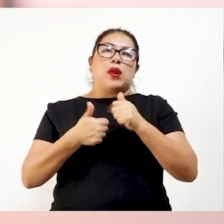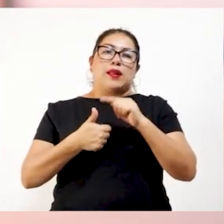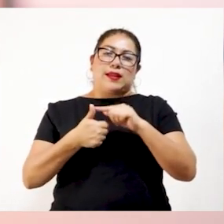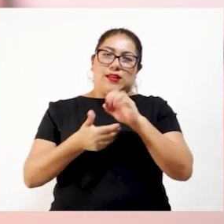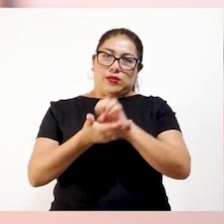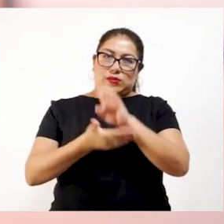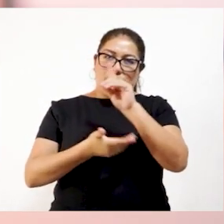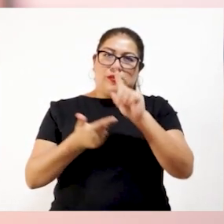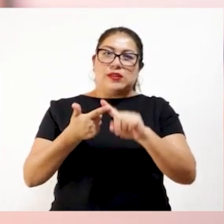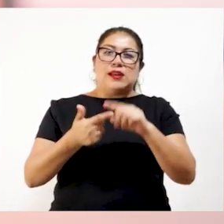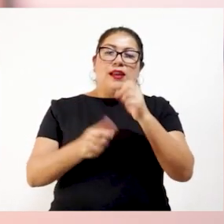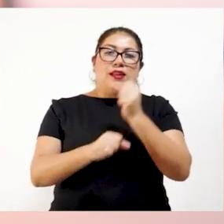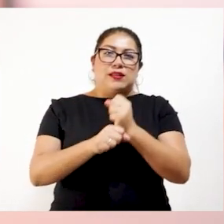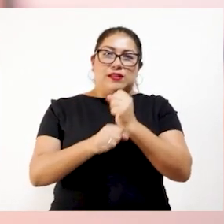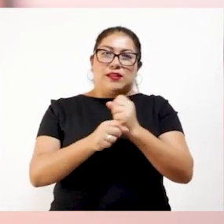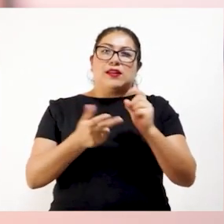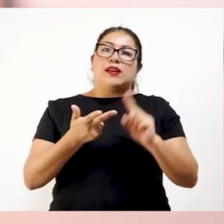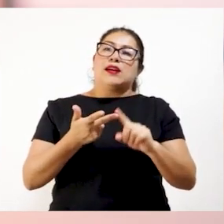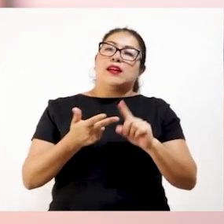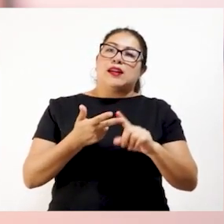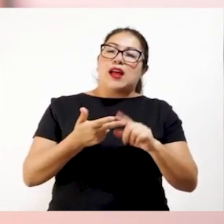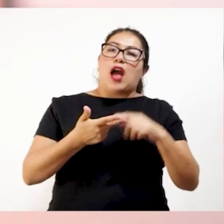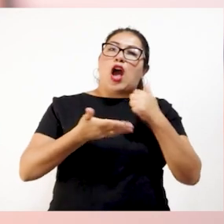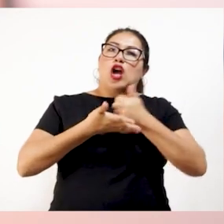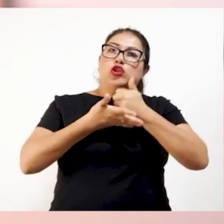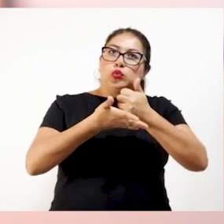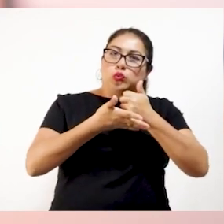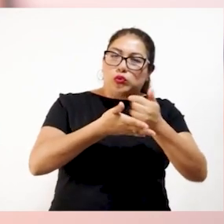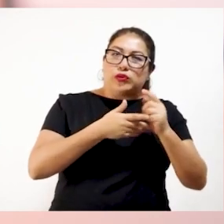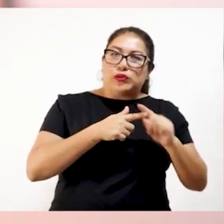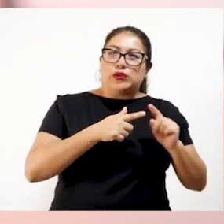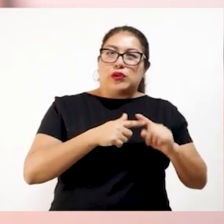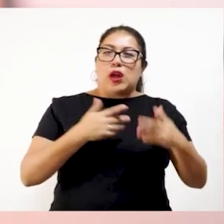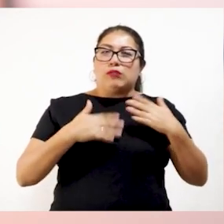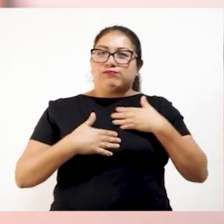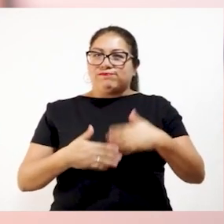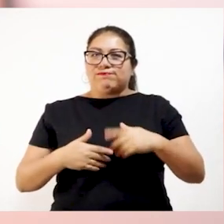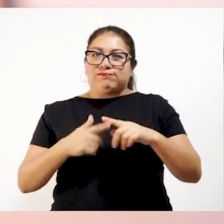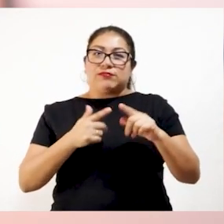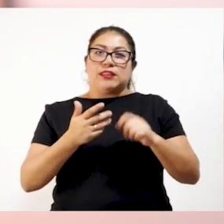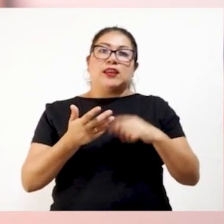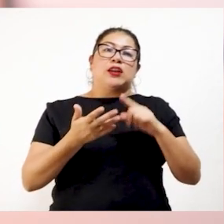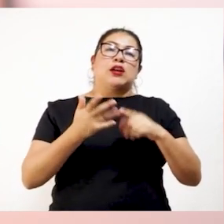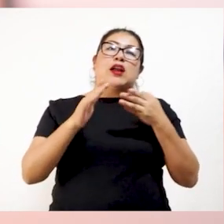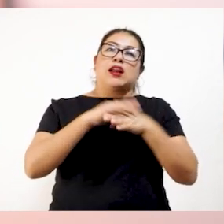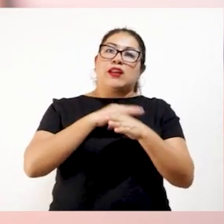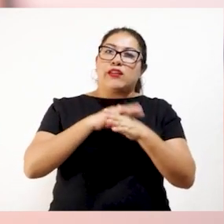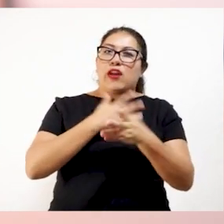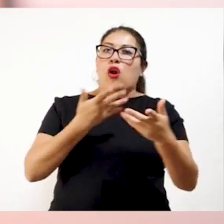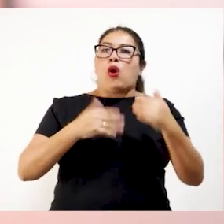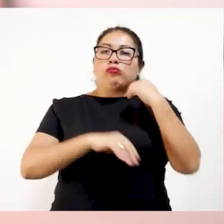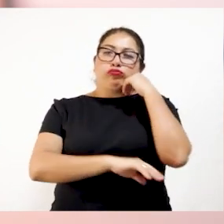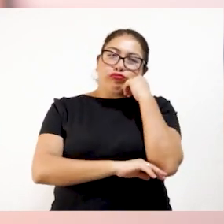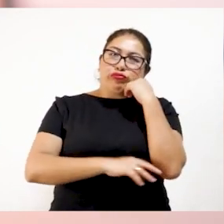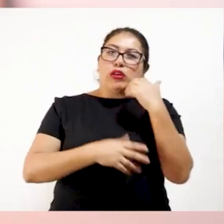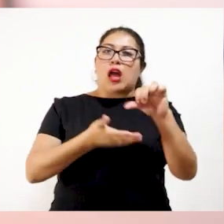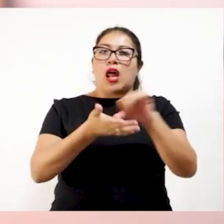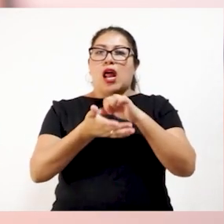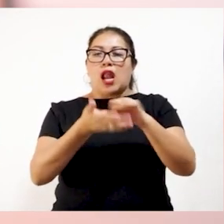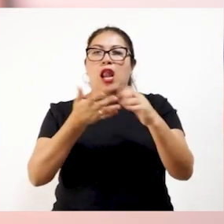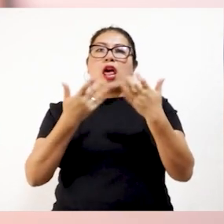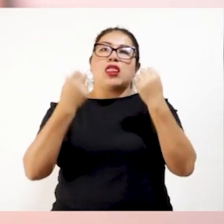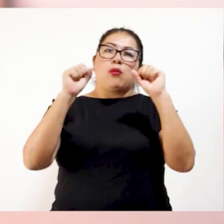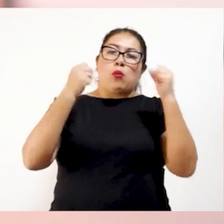son la educación, el empleo, la rehabilitación y habilitación, todo lo relacionado con el acceso al ocio, la cultura